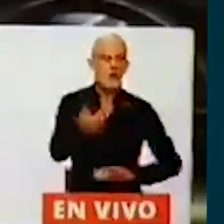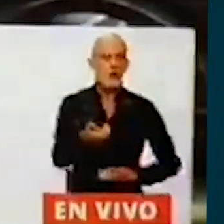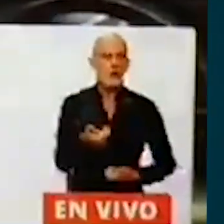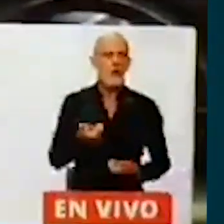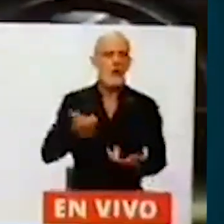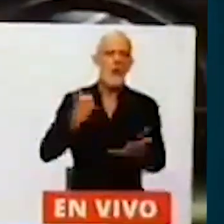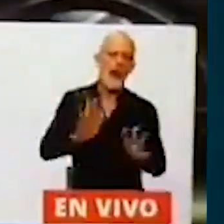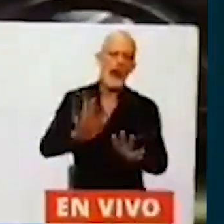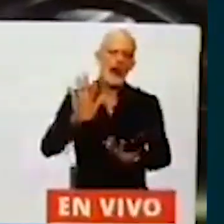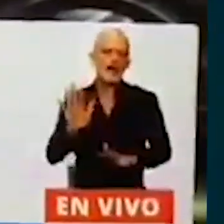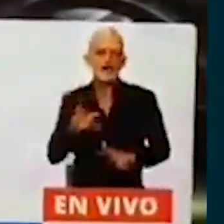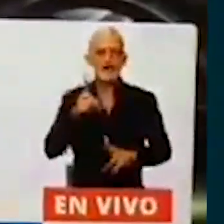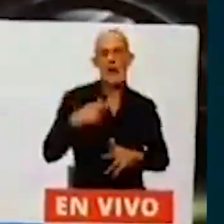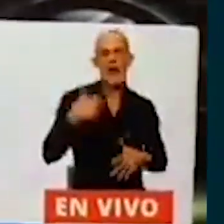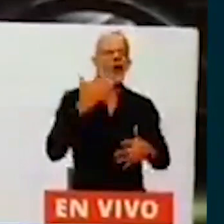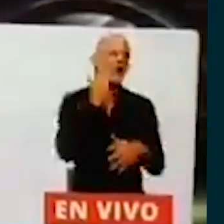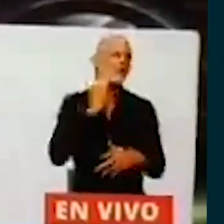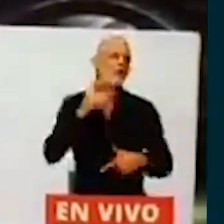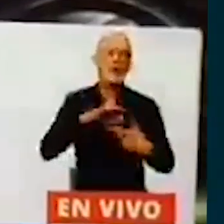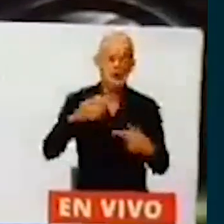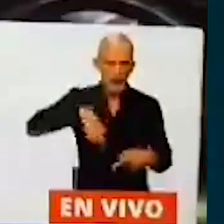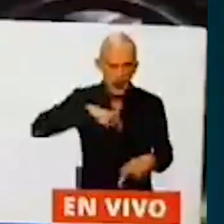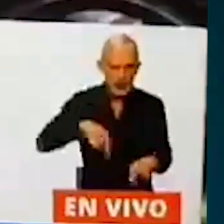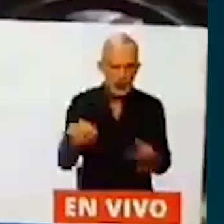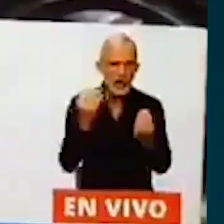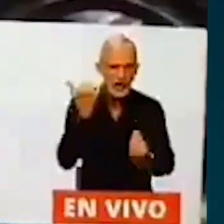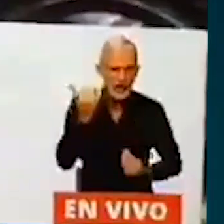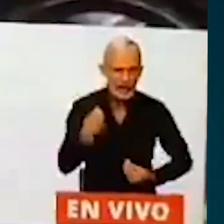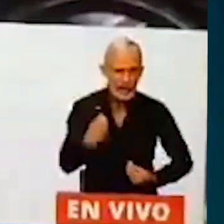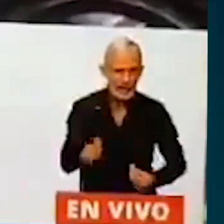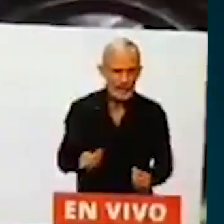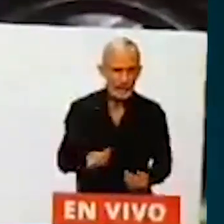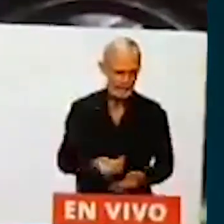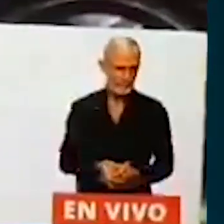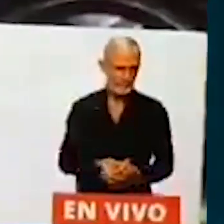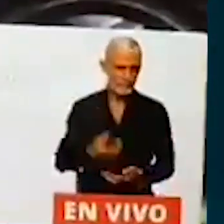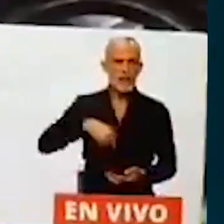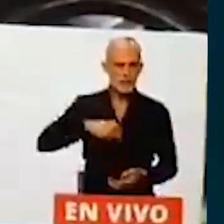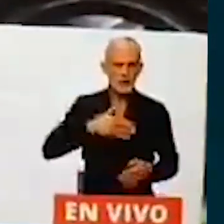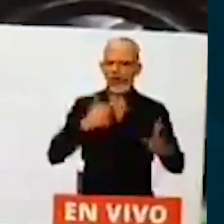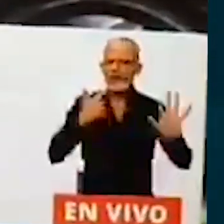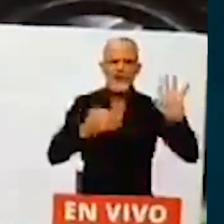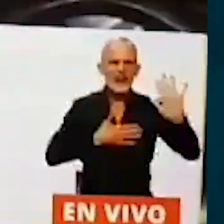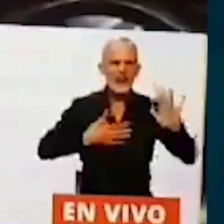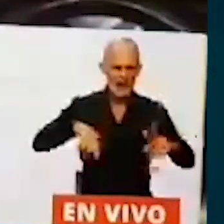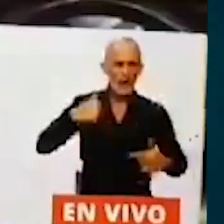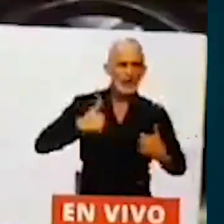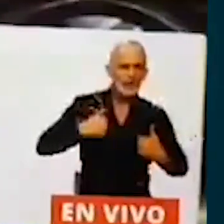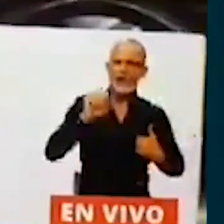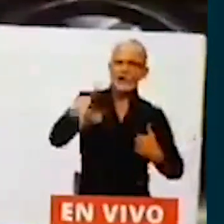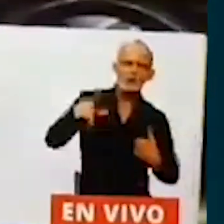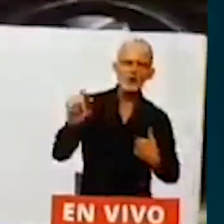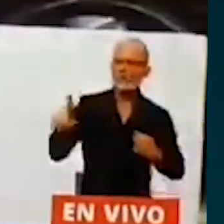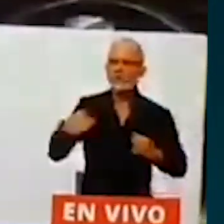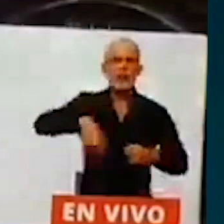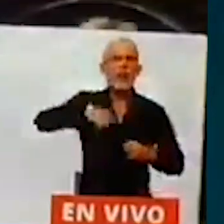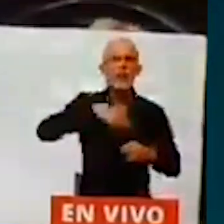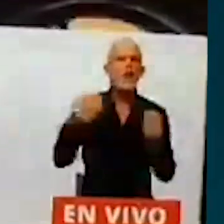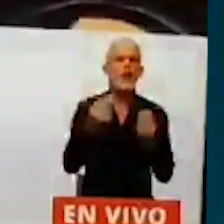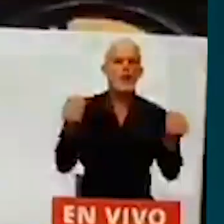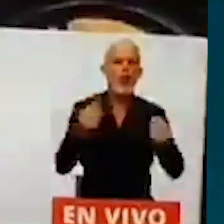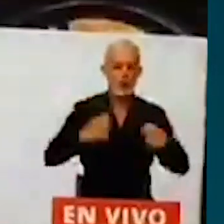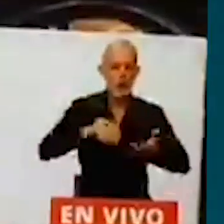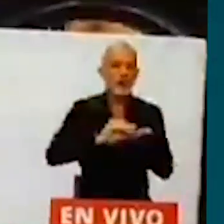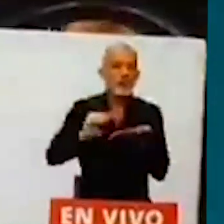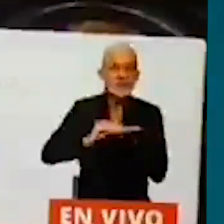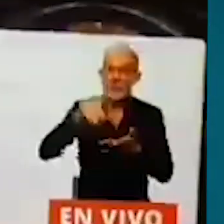aporte, de la generosidad. ¿Cuál fue la nuestra, presidenta? Con la mano del corazón, ¿cuál fue la mía, la suya, la nuestra? ¿Cuál fue la nuestra